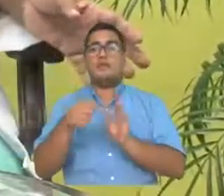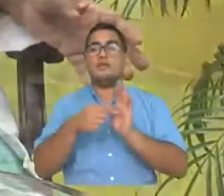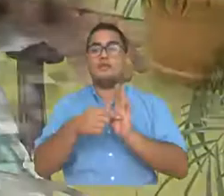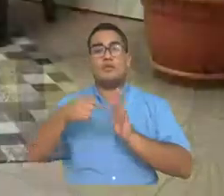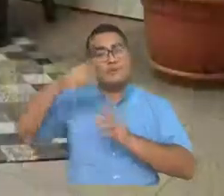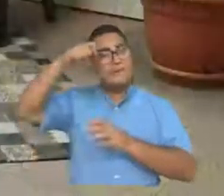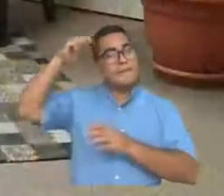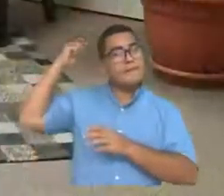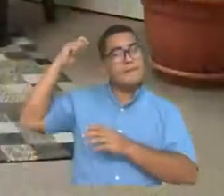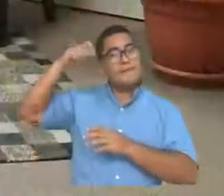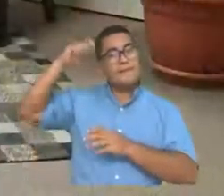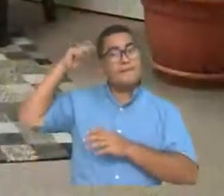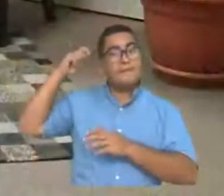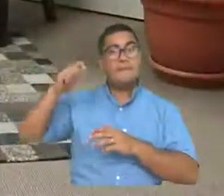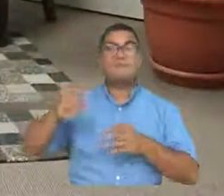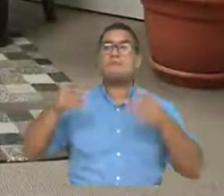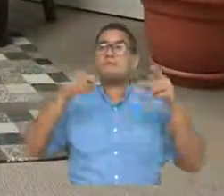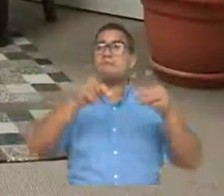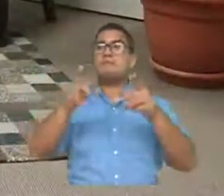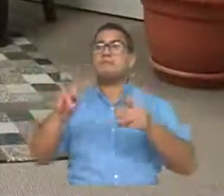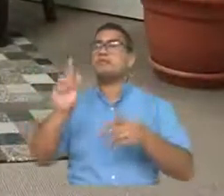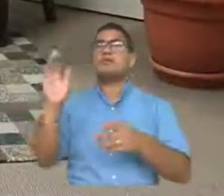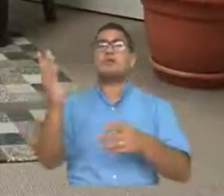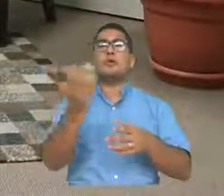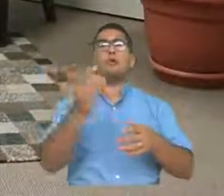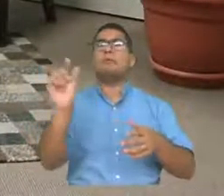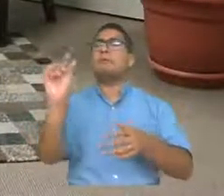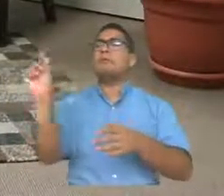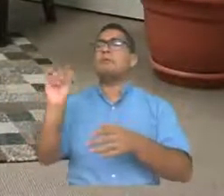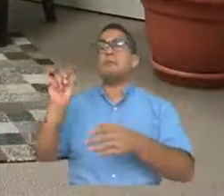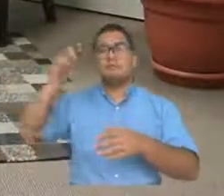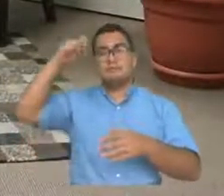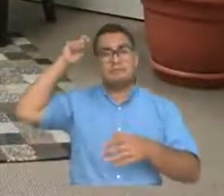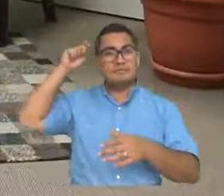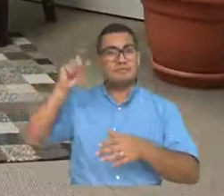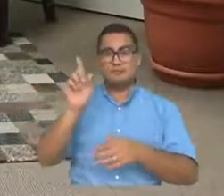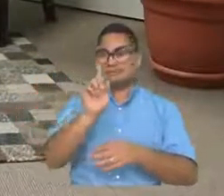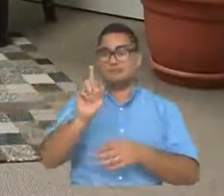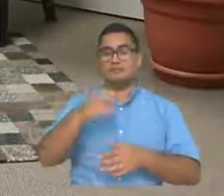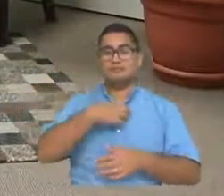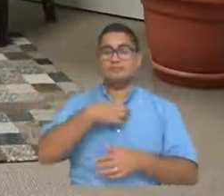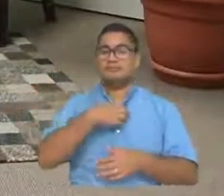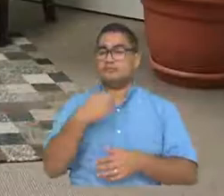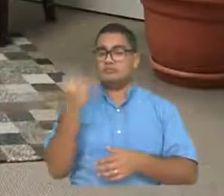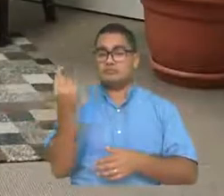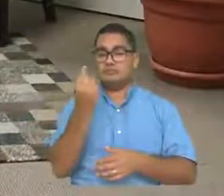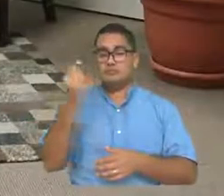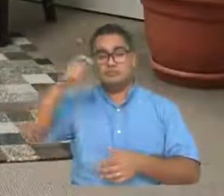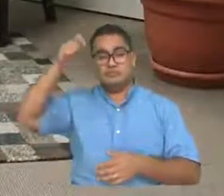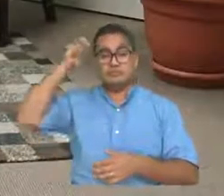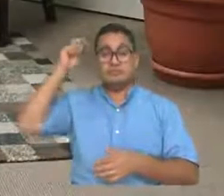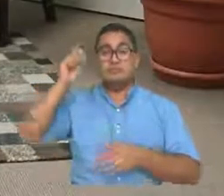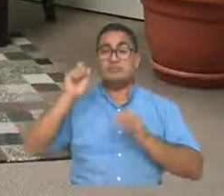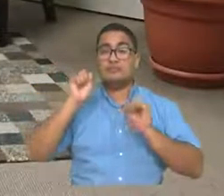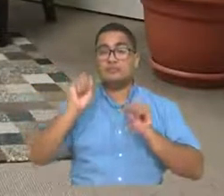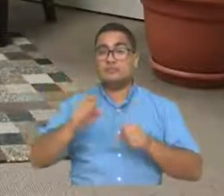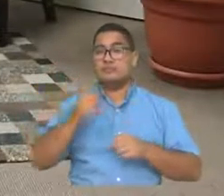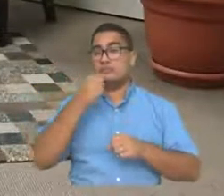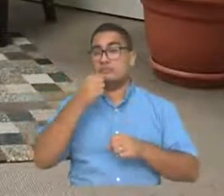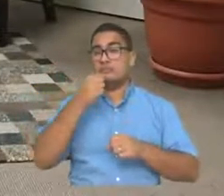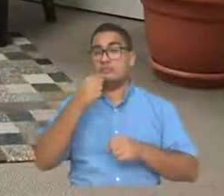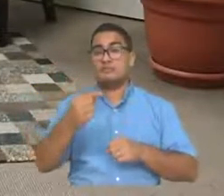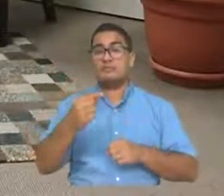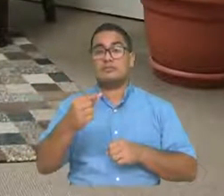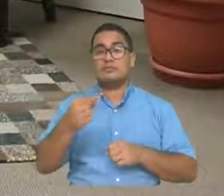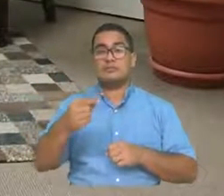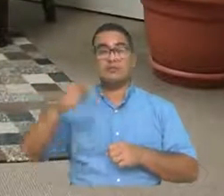la sugerencia que estás haciendo, porque de esa manera evito que, si yo lo tengo, no se lo